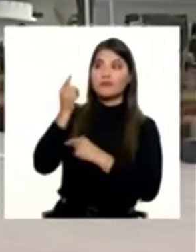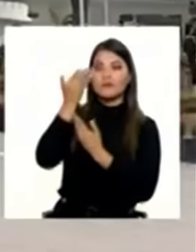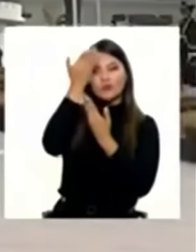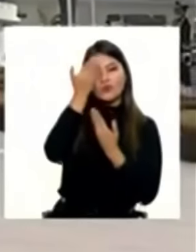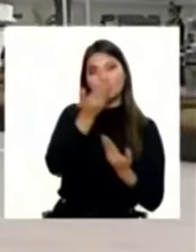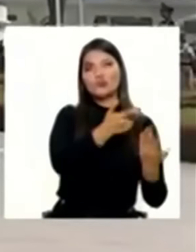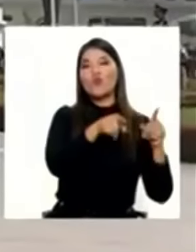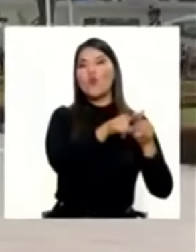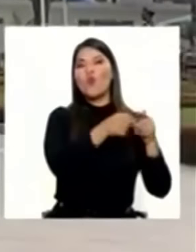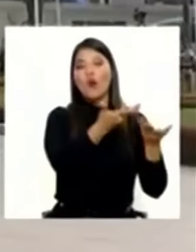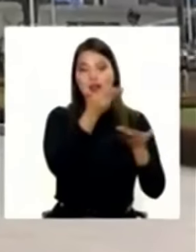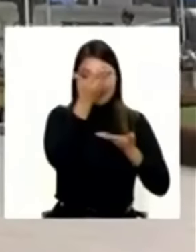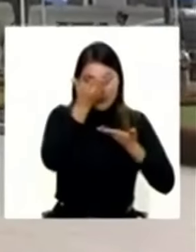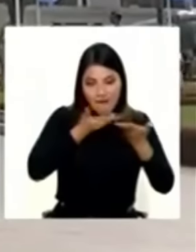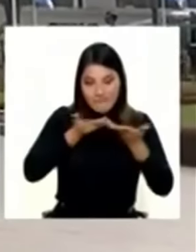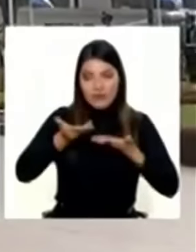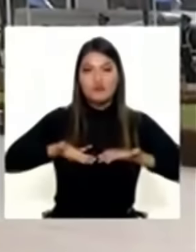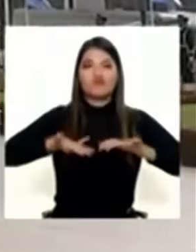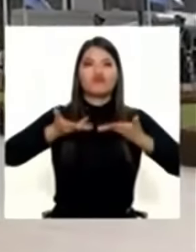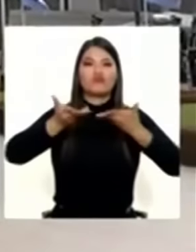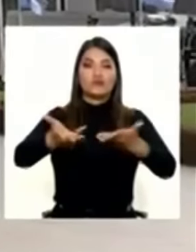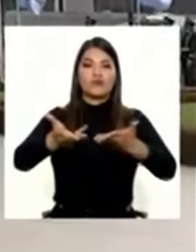esta vocación de servicio,